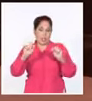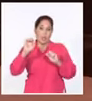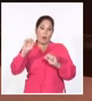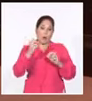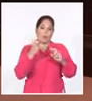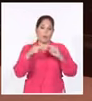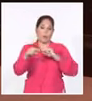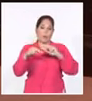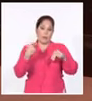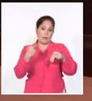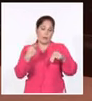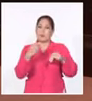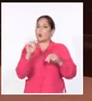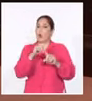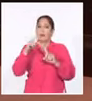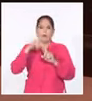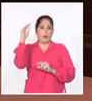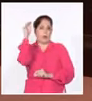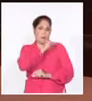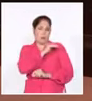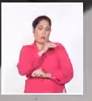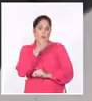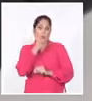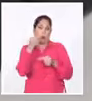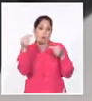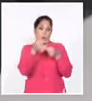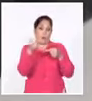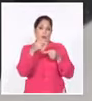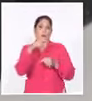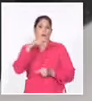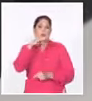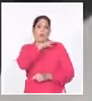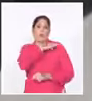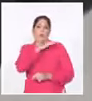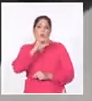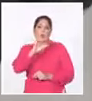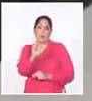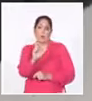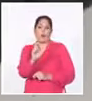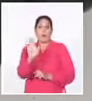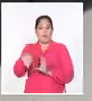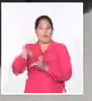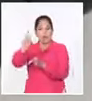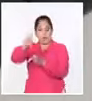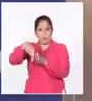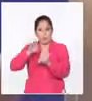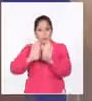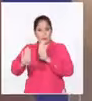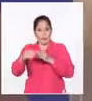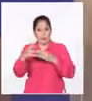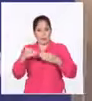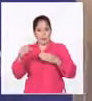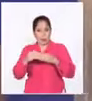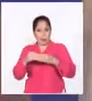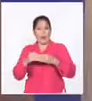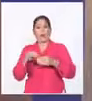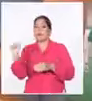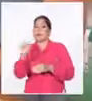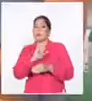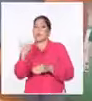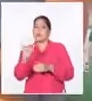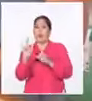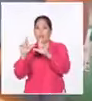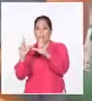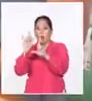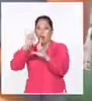también priorizar el uso de las tecnologías, como pueden ser los canales electrónicos de pago. El uso del POS en centros comerciales estatales y privados y la habilitación del